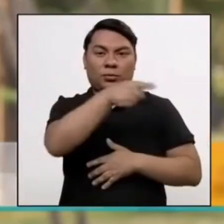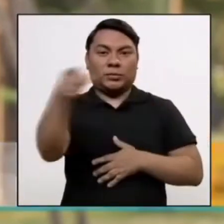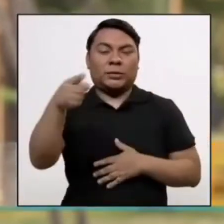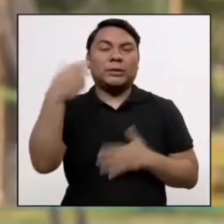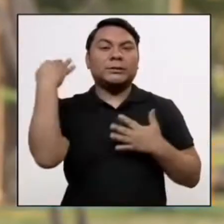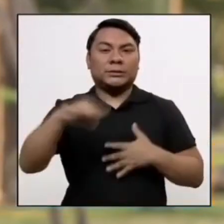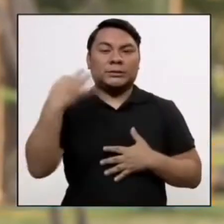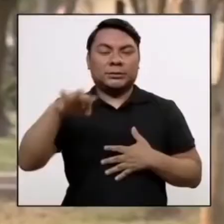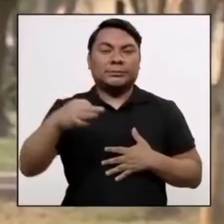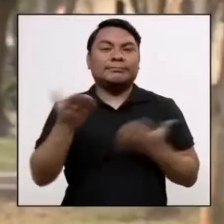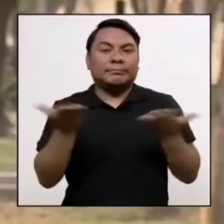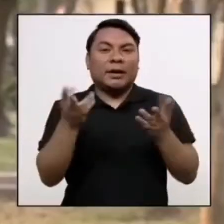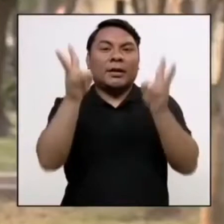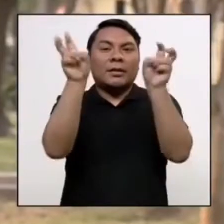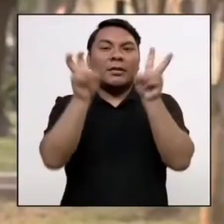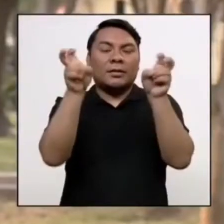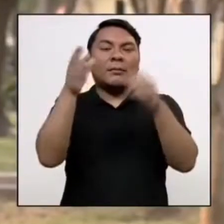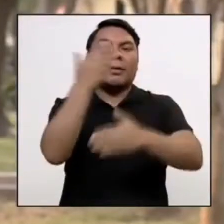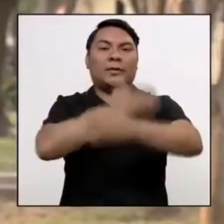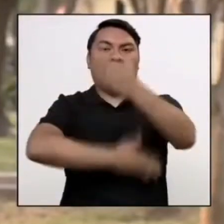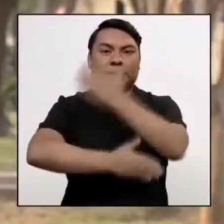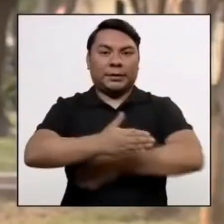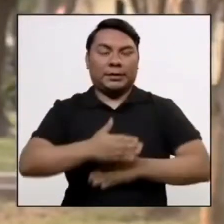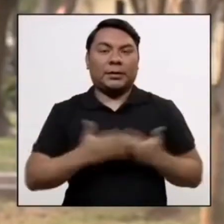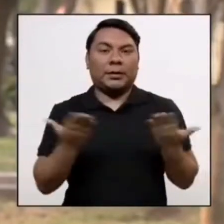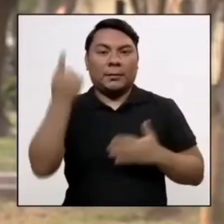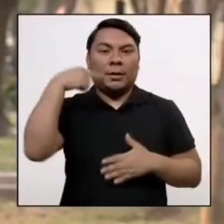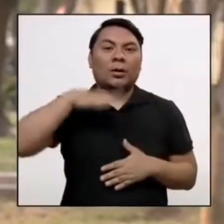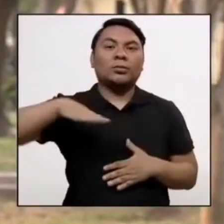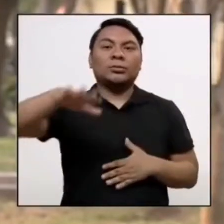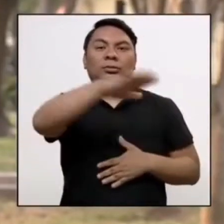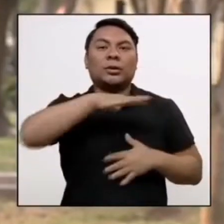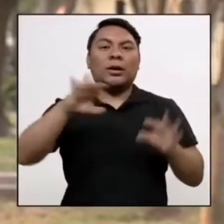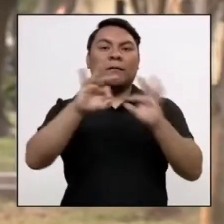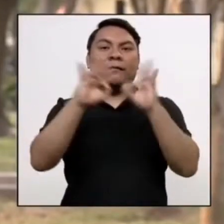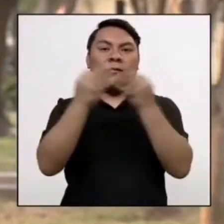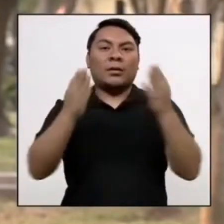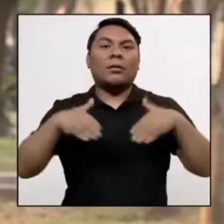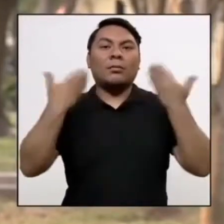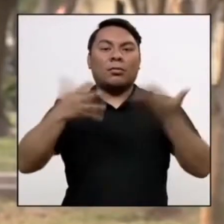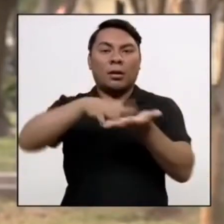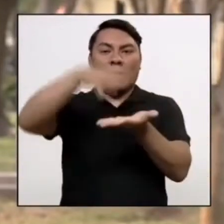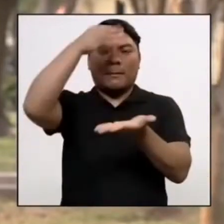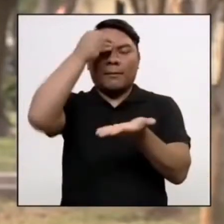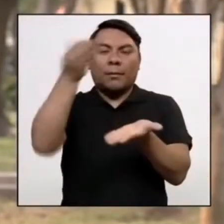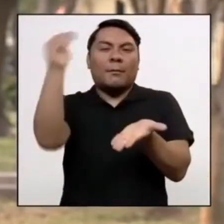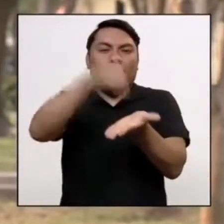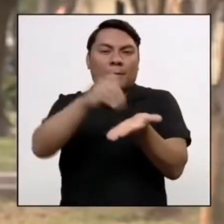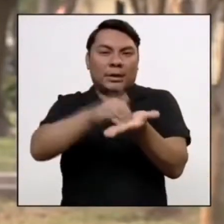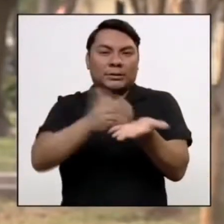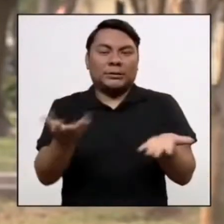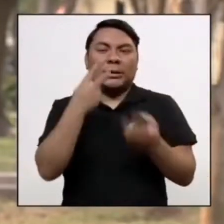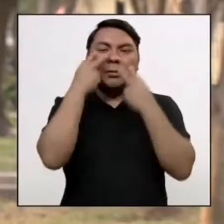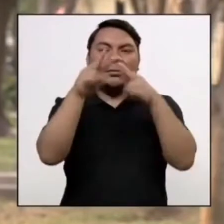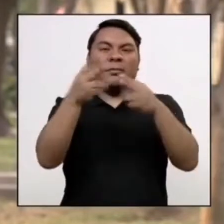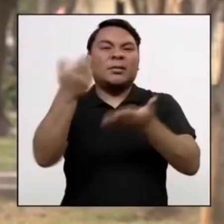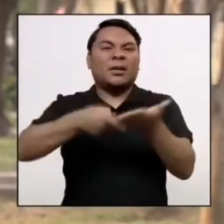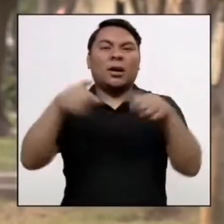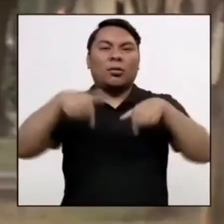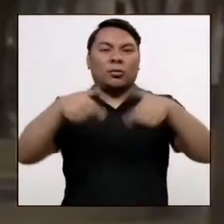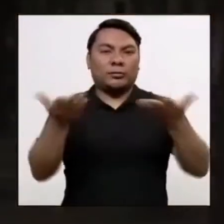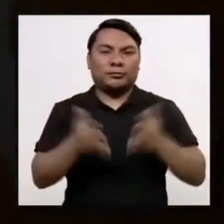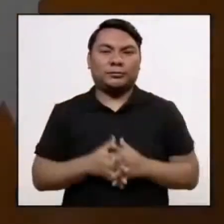por supuesto con temas sobre discapacidad para que toda la familia pueda aprender un poquito más. Veamos qué tenemos hoy en